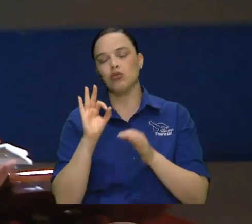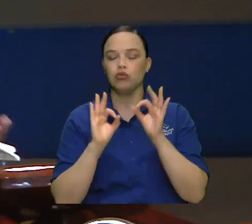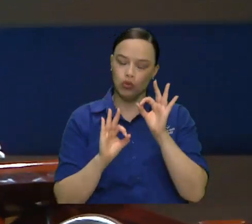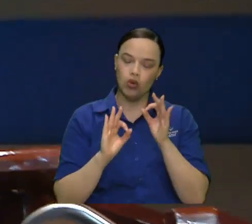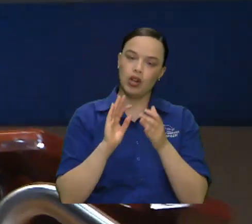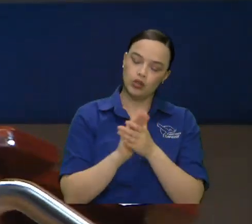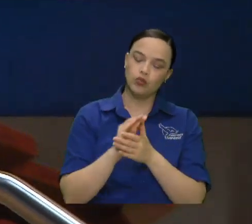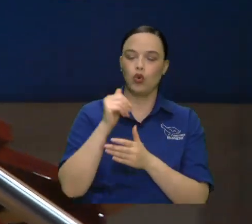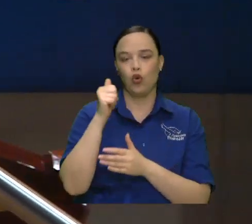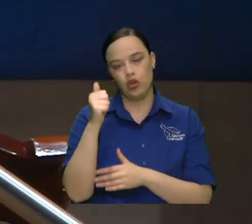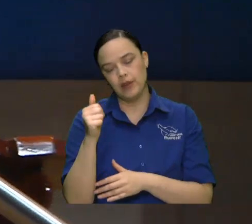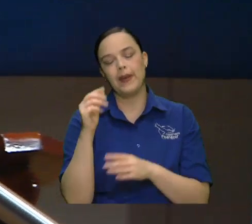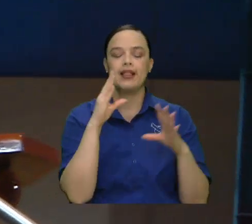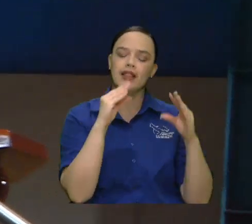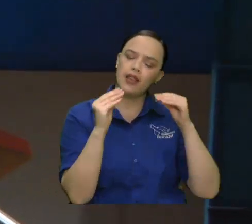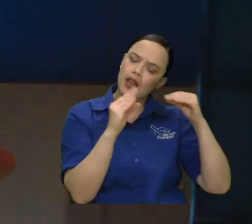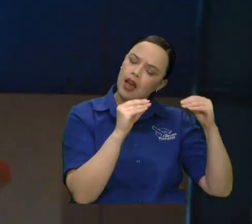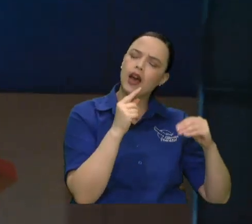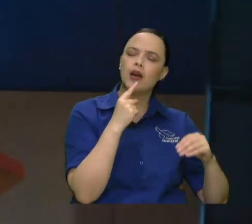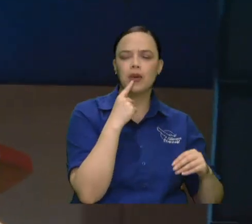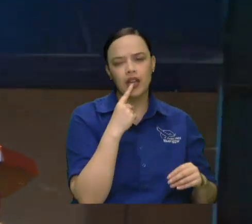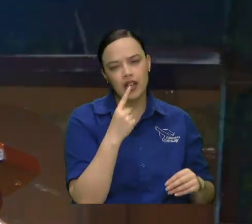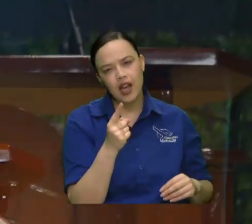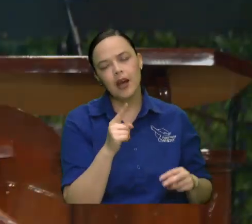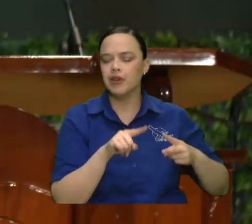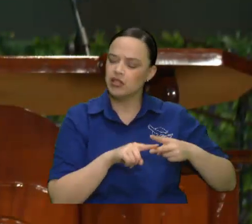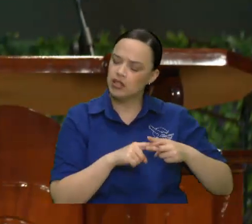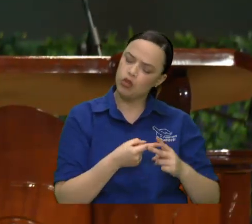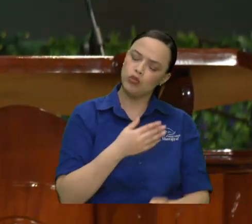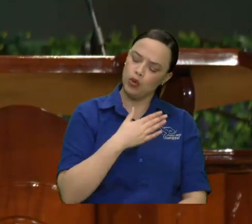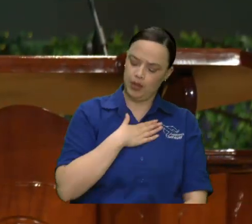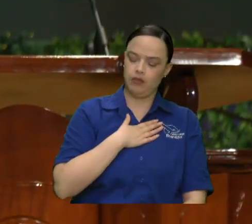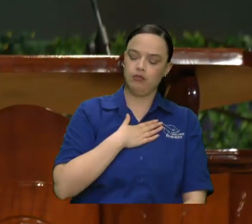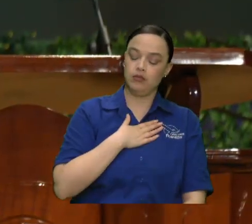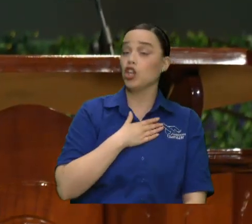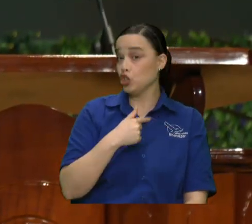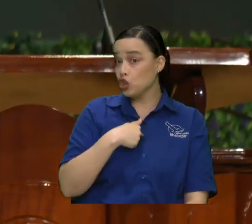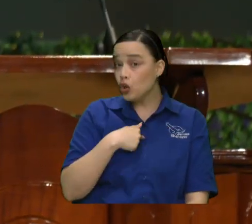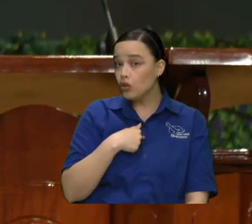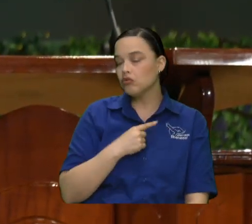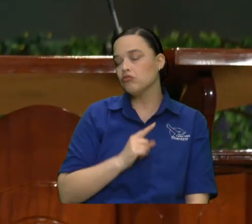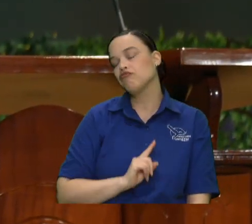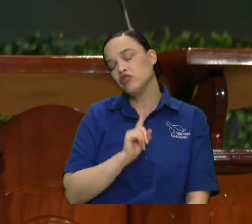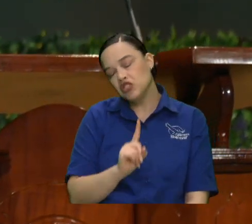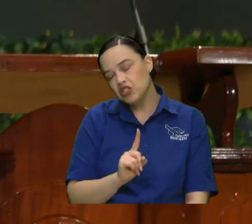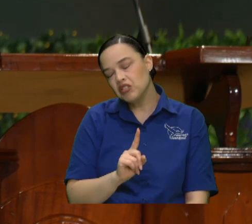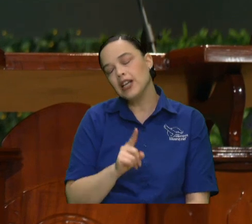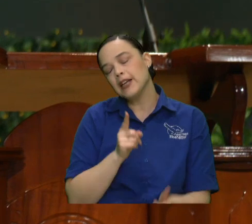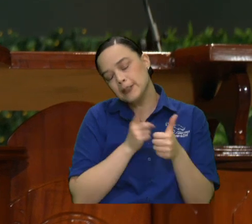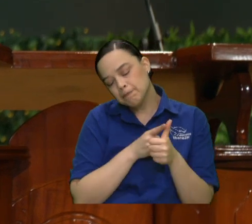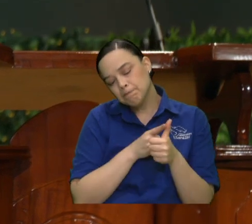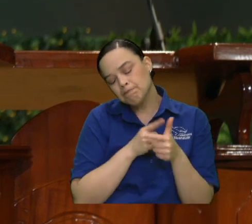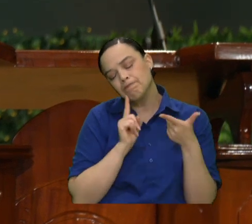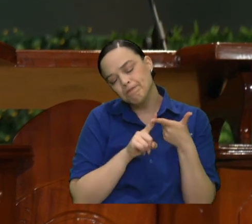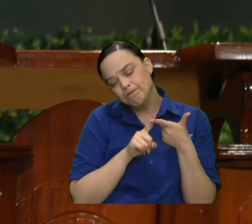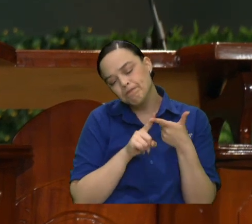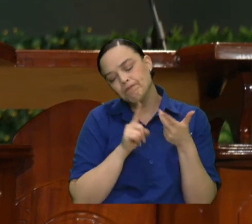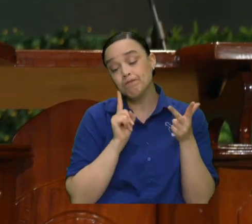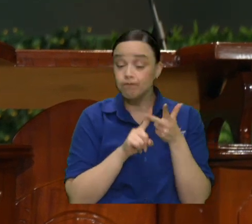deberíamos decirle mira empecemos por mí yo soy así soy así tengo este problema